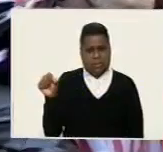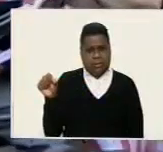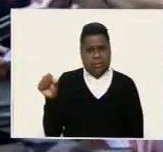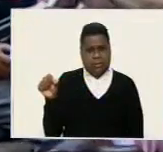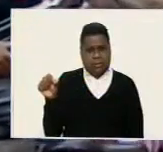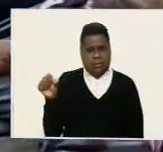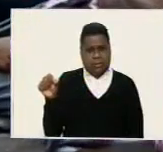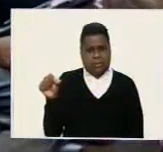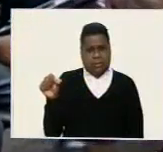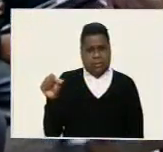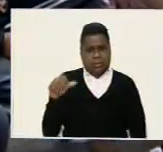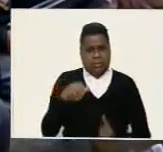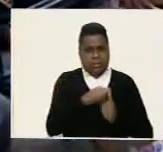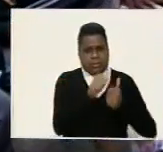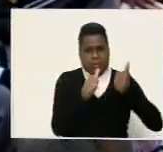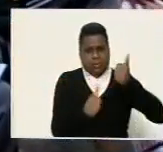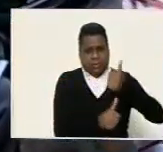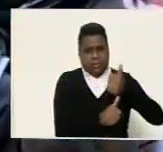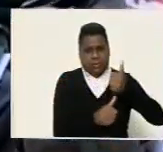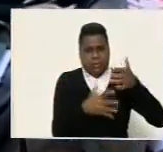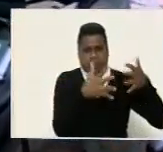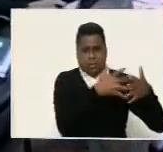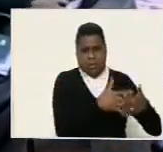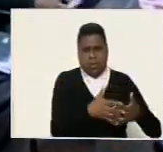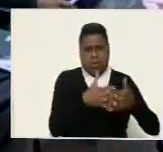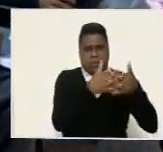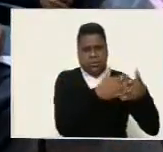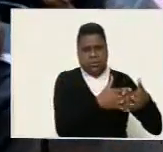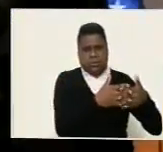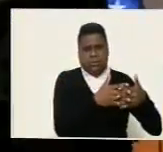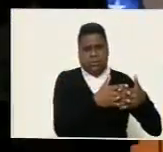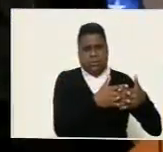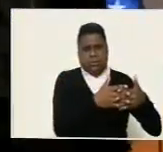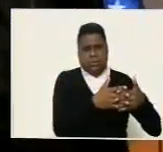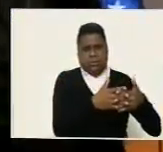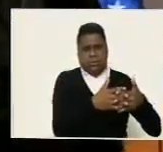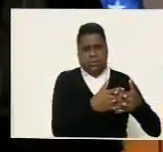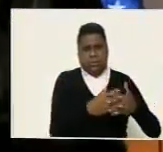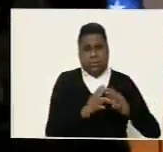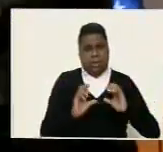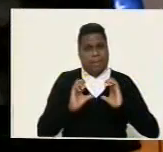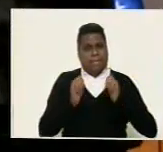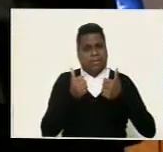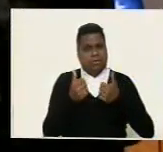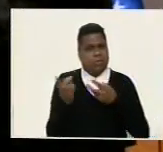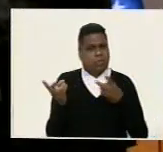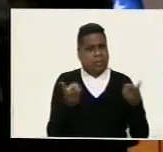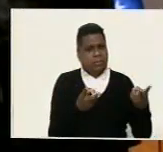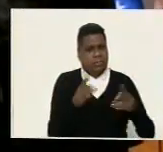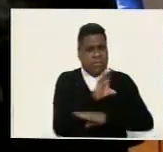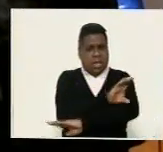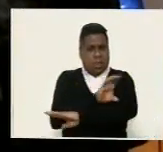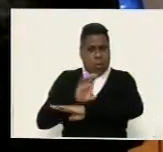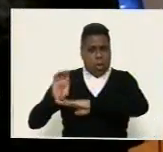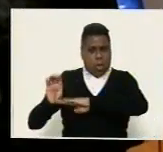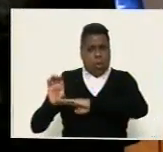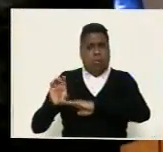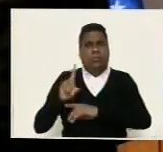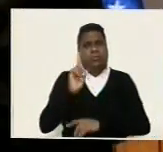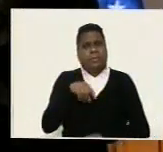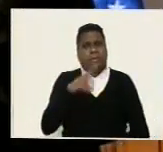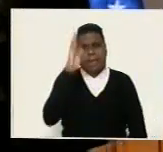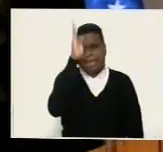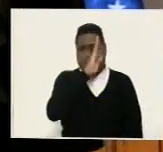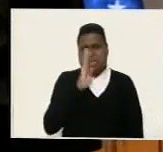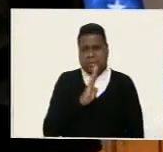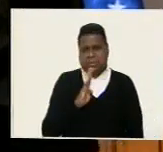el vicepresidente de Norteamérica inicia una visita a Ecuador y a Brasil. para